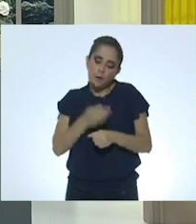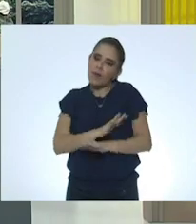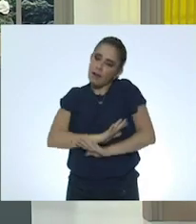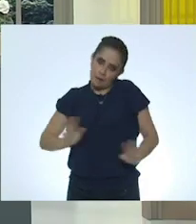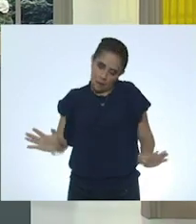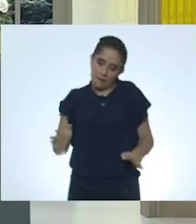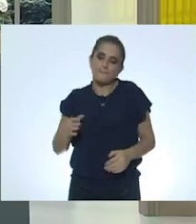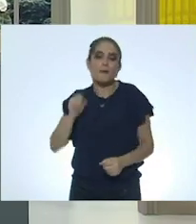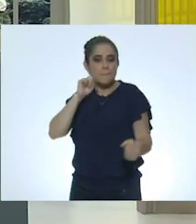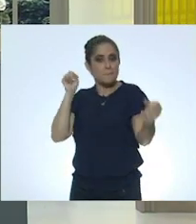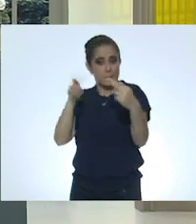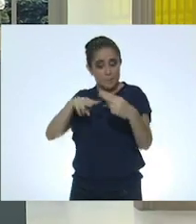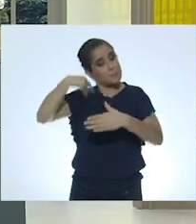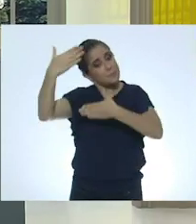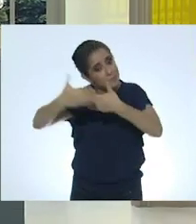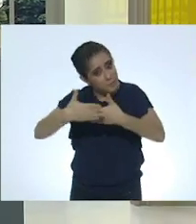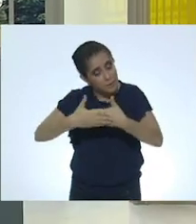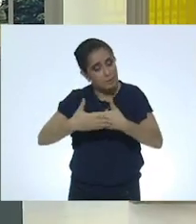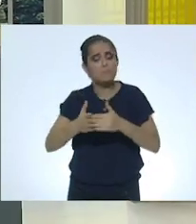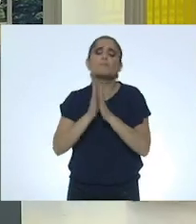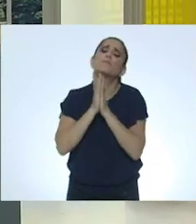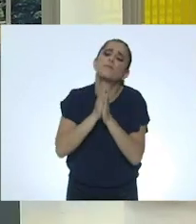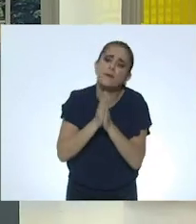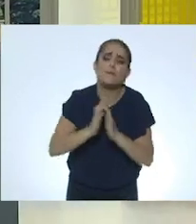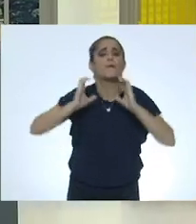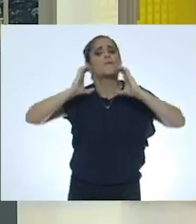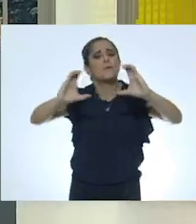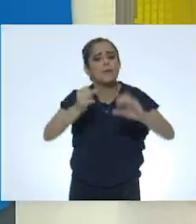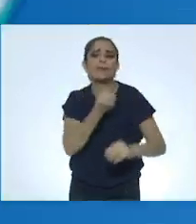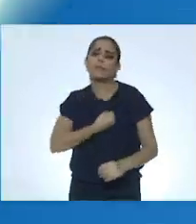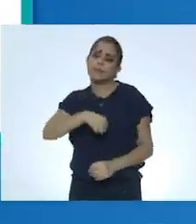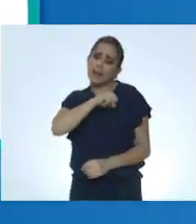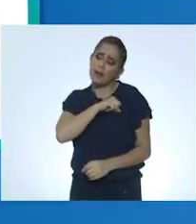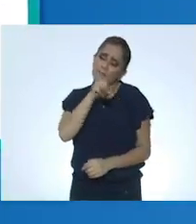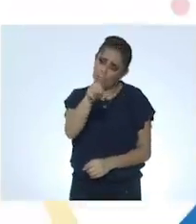Así que pásenla bien y por favor cuiden su salud.